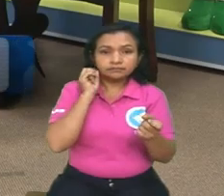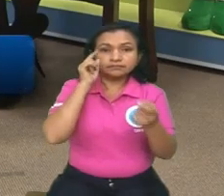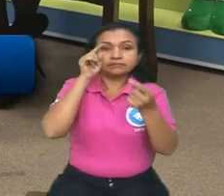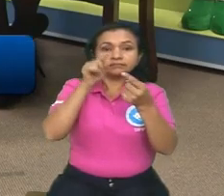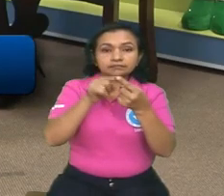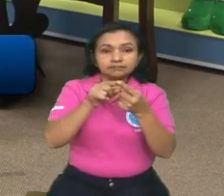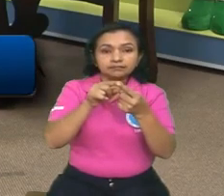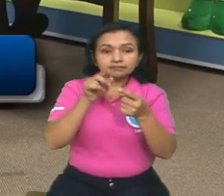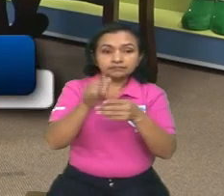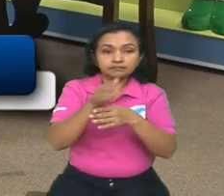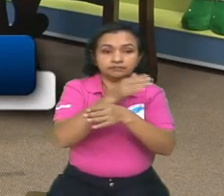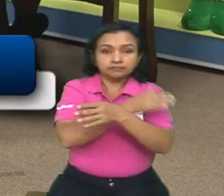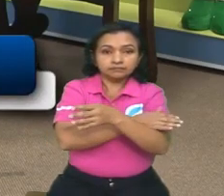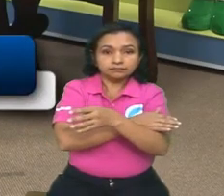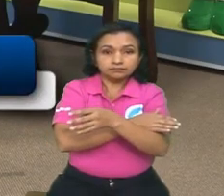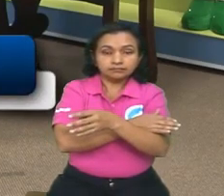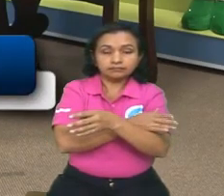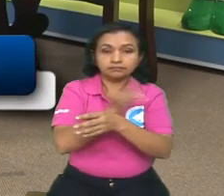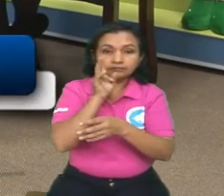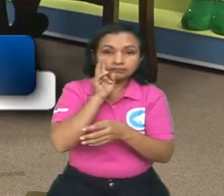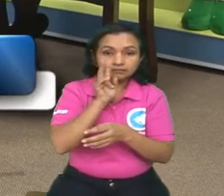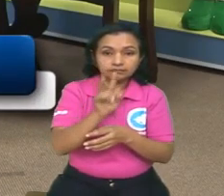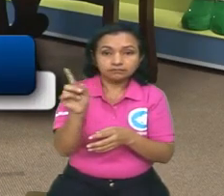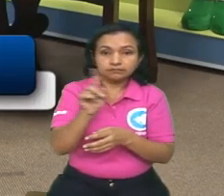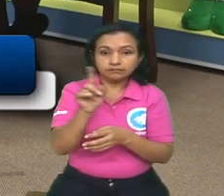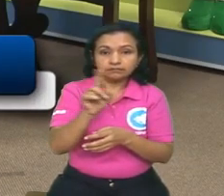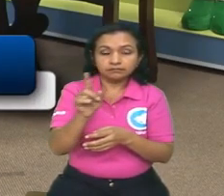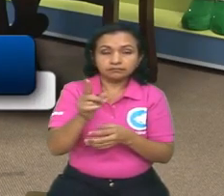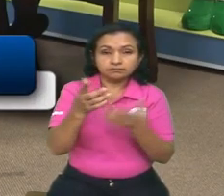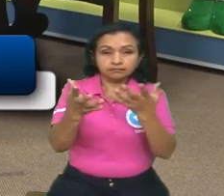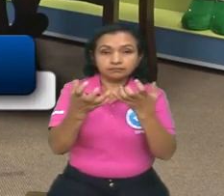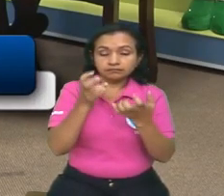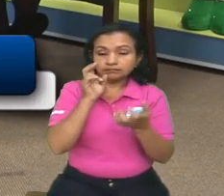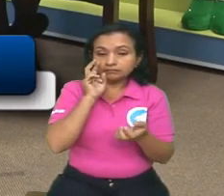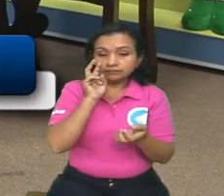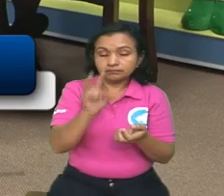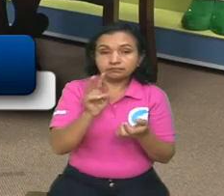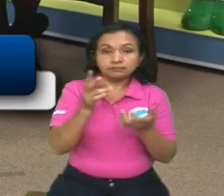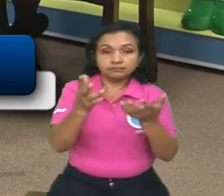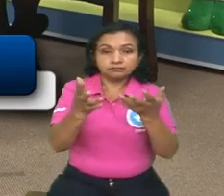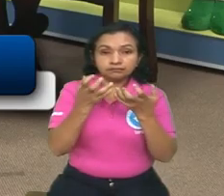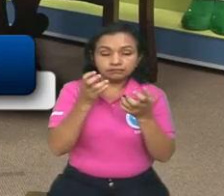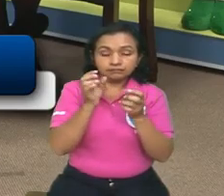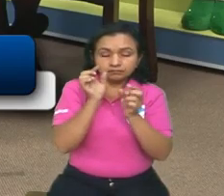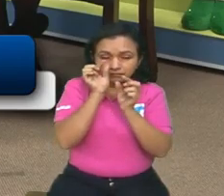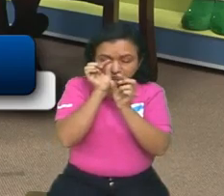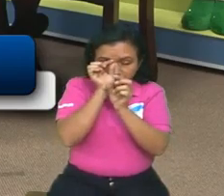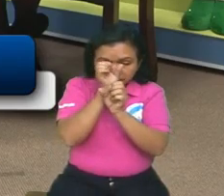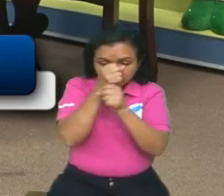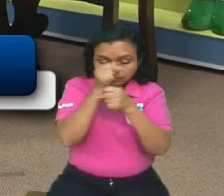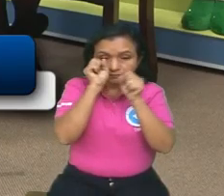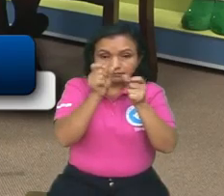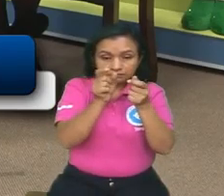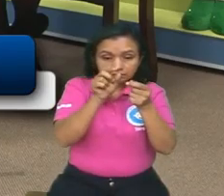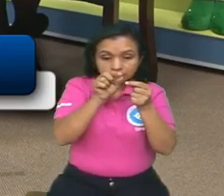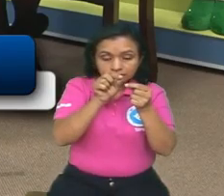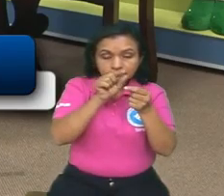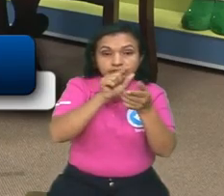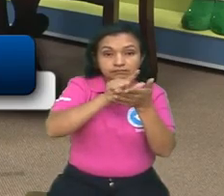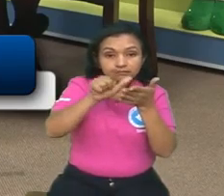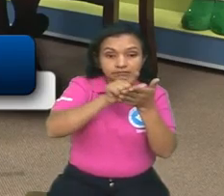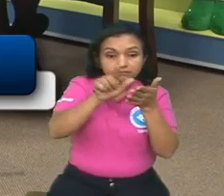que diagnosticarla cuando ni siquiera se ve una lesión, no queremos llegar a que se vea, queremos que sea microscópica para poder manejarla.